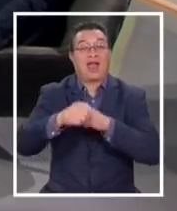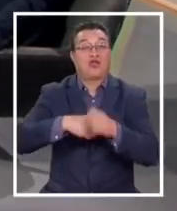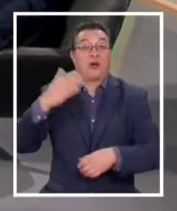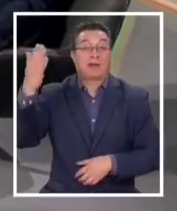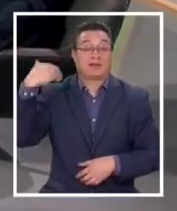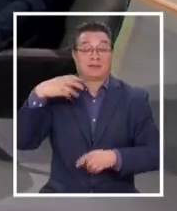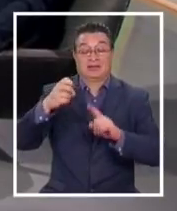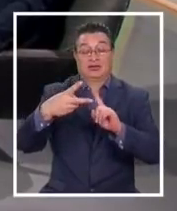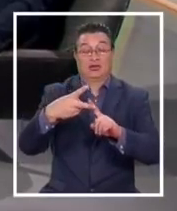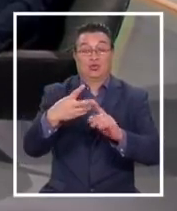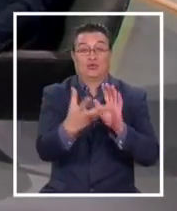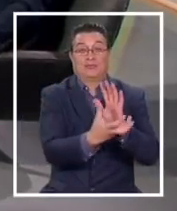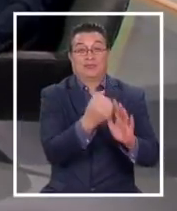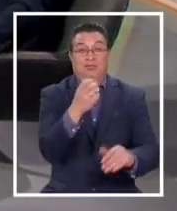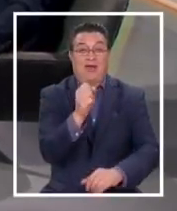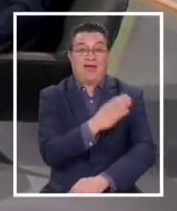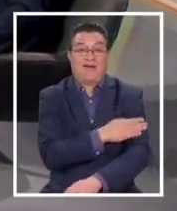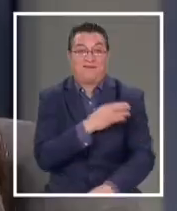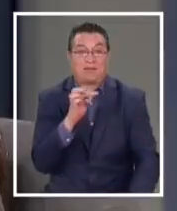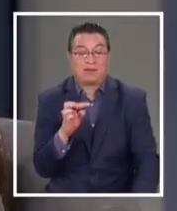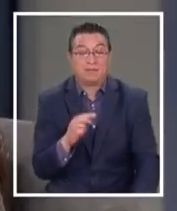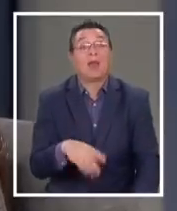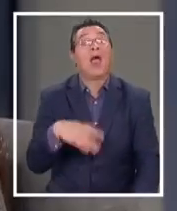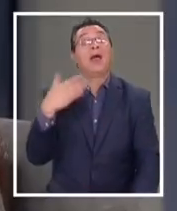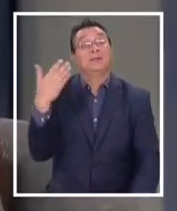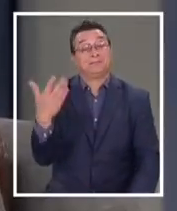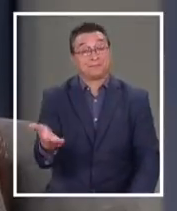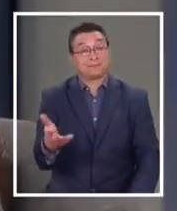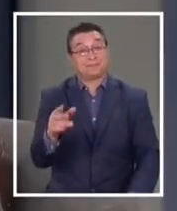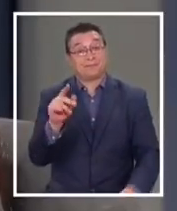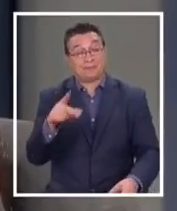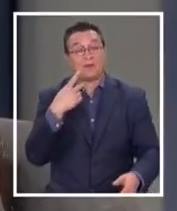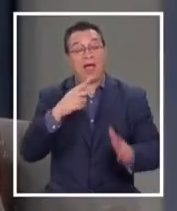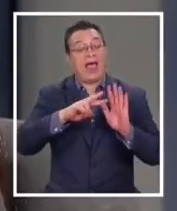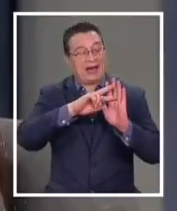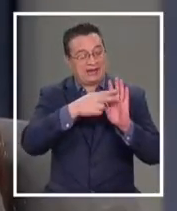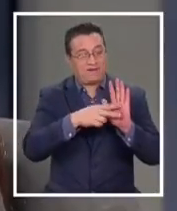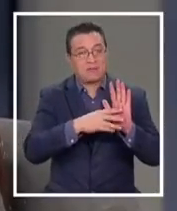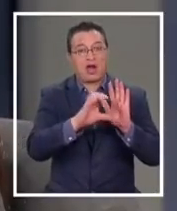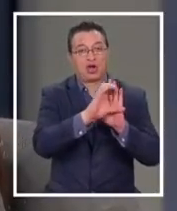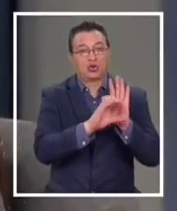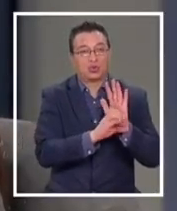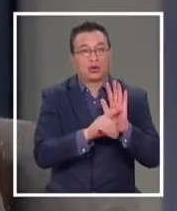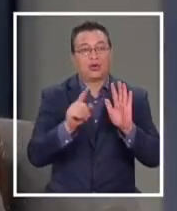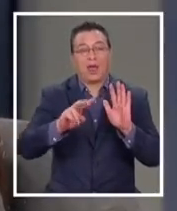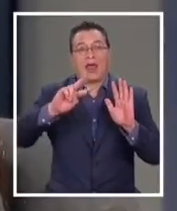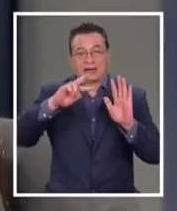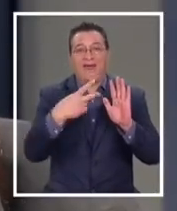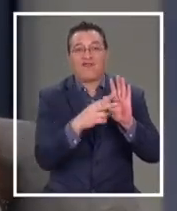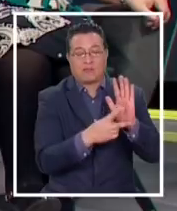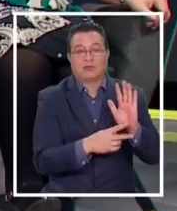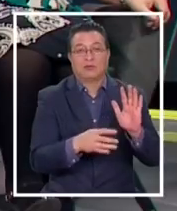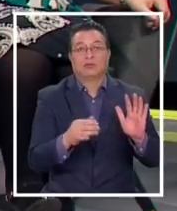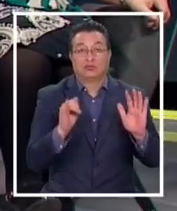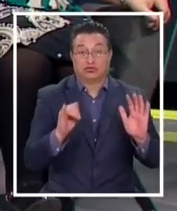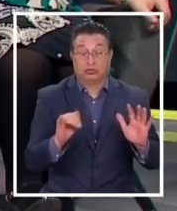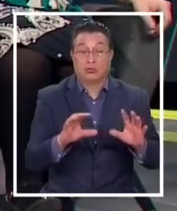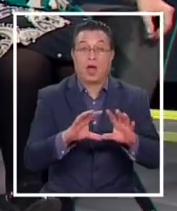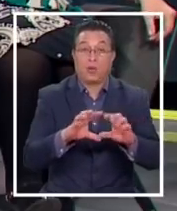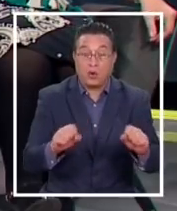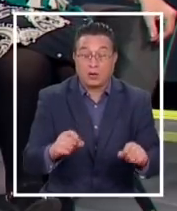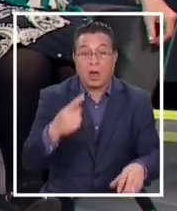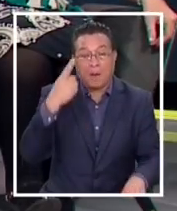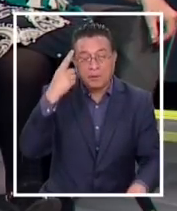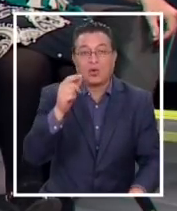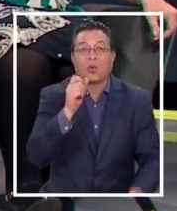propósito del segundo retiro. De diciembre. Después, en segundo lugar, decimos es que se está reformando la Constitución con las reformas constitucionales. De acuerdo, pero vamos a